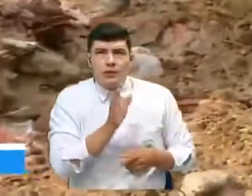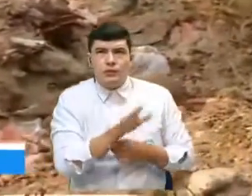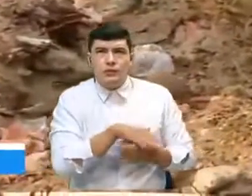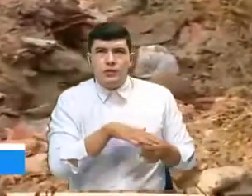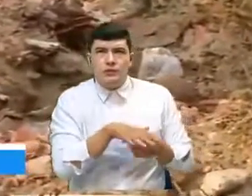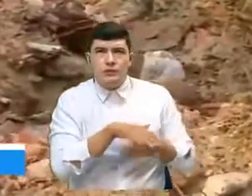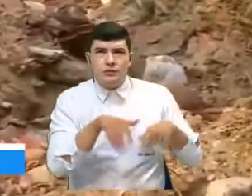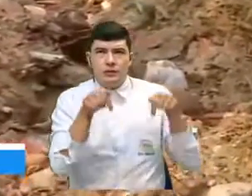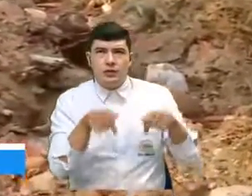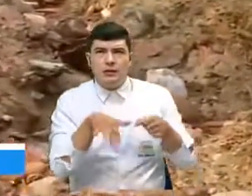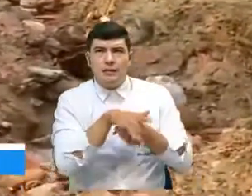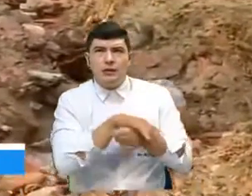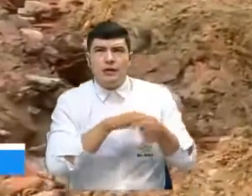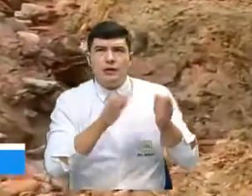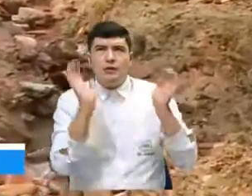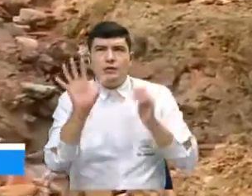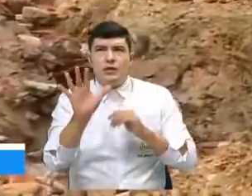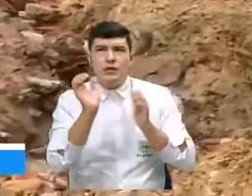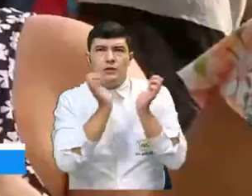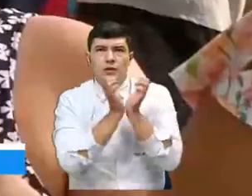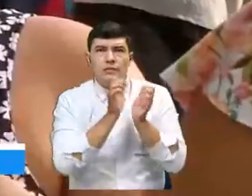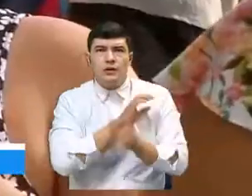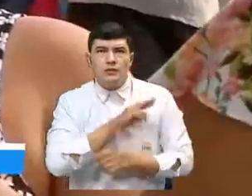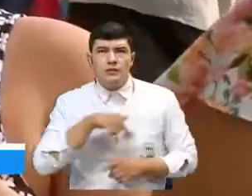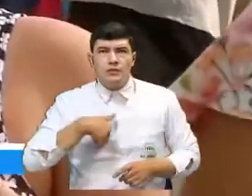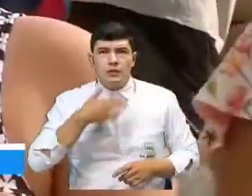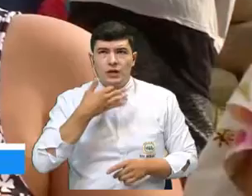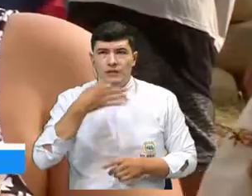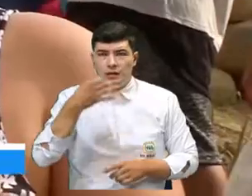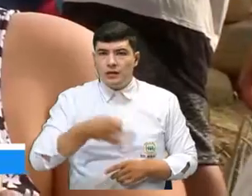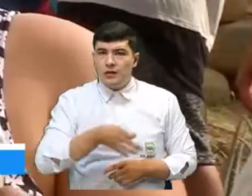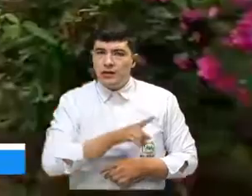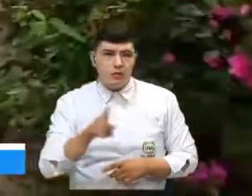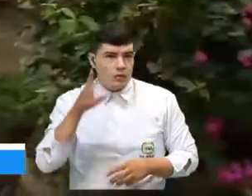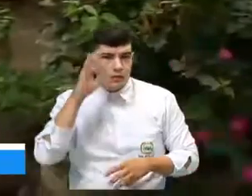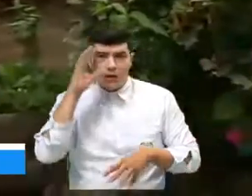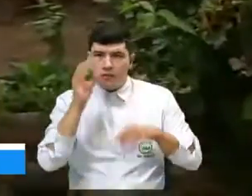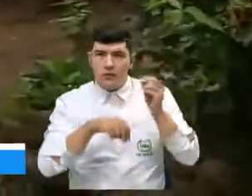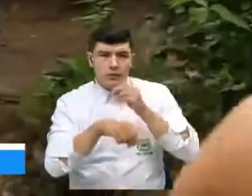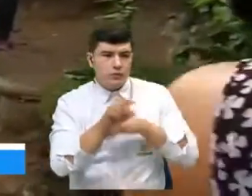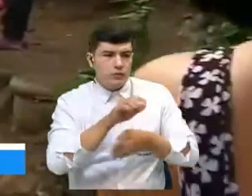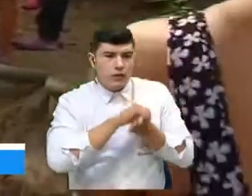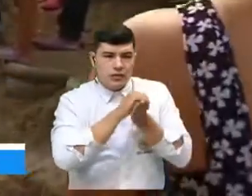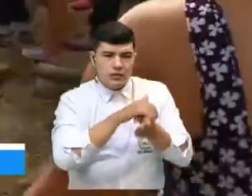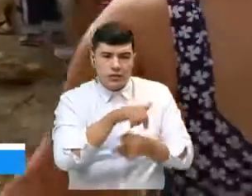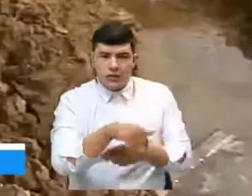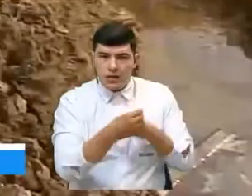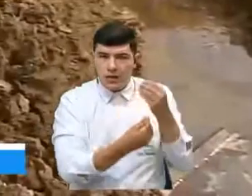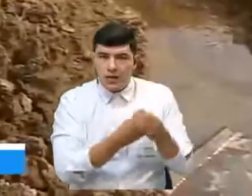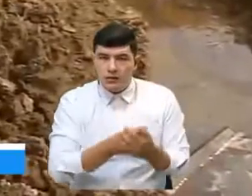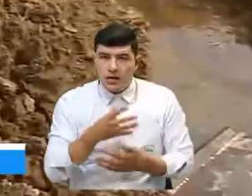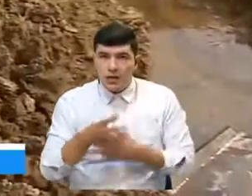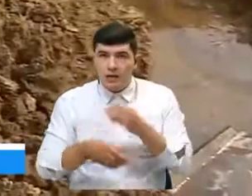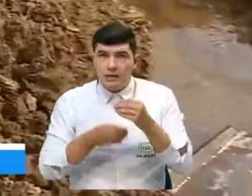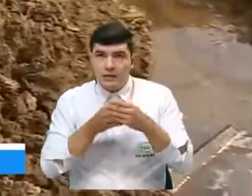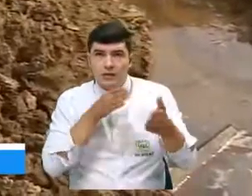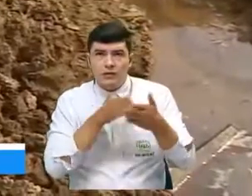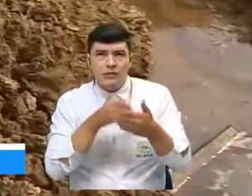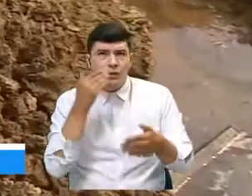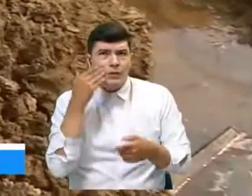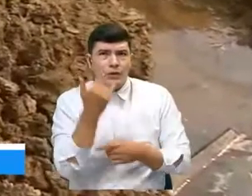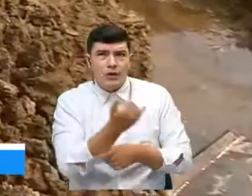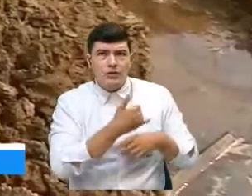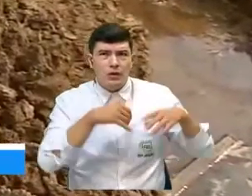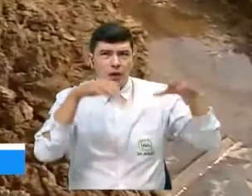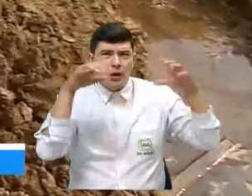acá en el 5 de mayo sinceramente no estamos de acuerdo con la gestión que hicieron acá los líderes también denunciaron que cuando llueve el represamiento